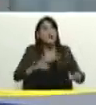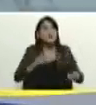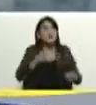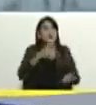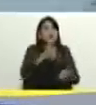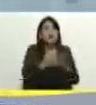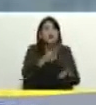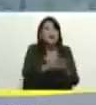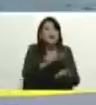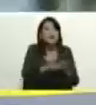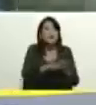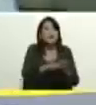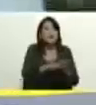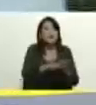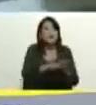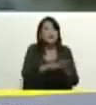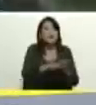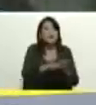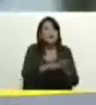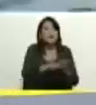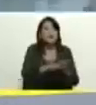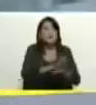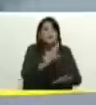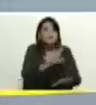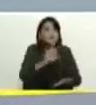de carácter bolivariano,